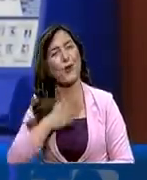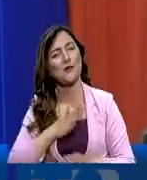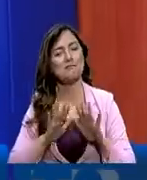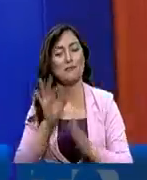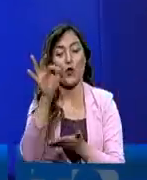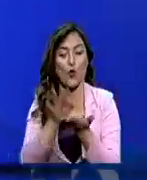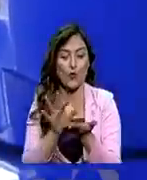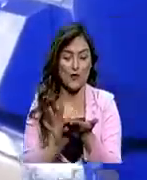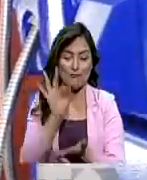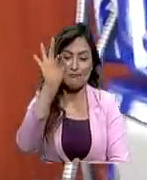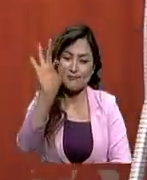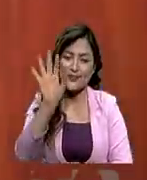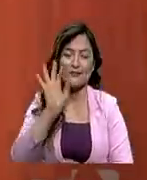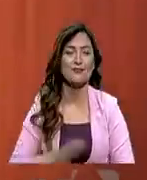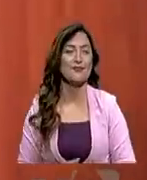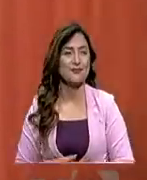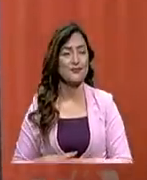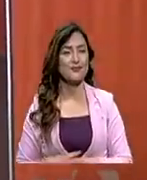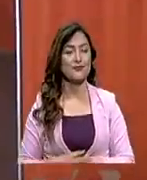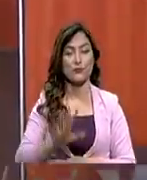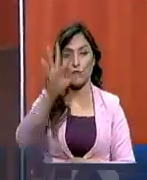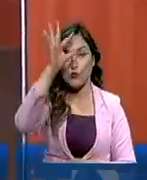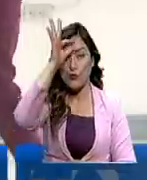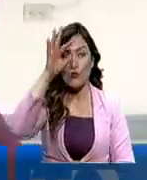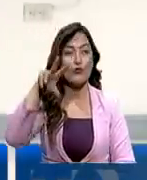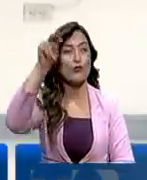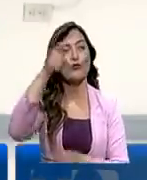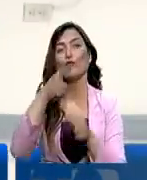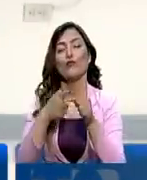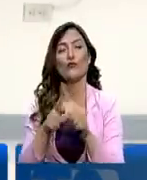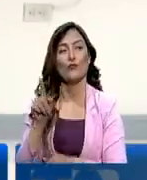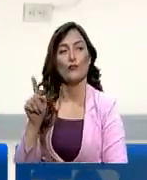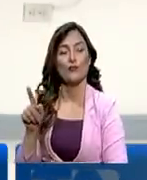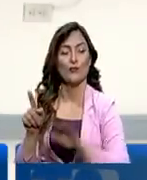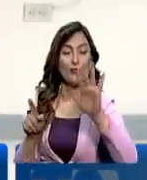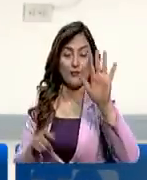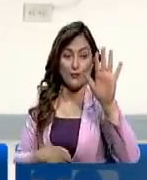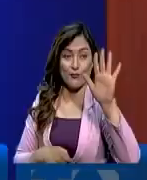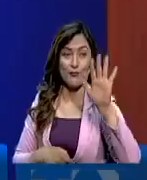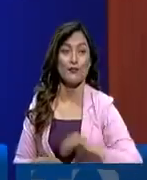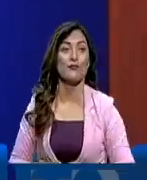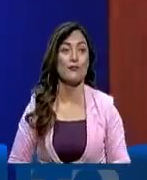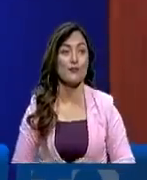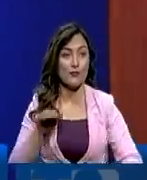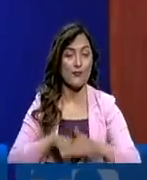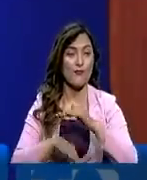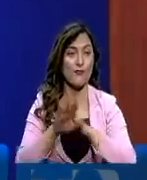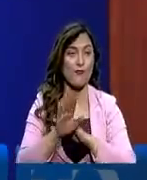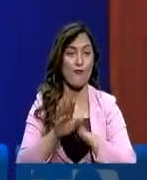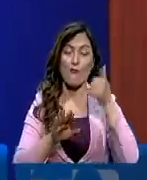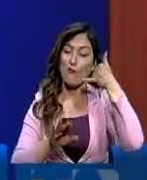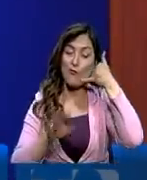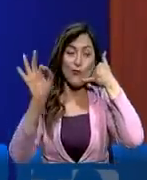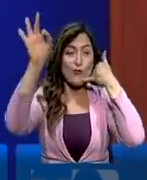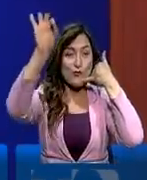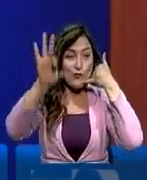ficha. En un hospital ubicado en el norte de Quito encontramos 5 cabinas. Ingresamos una moneda de